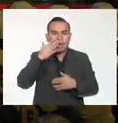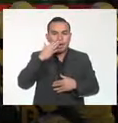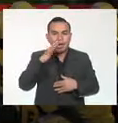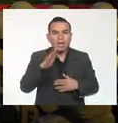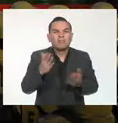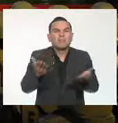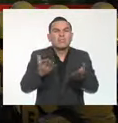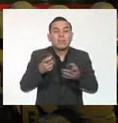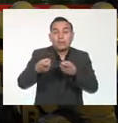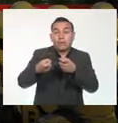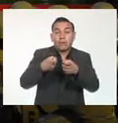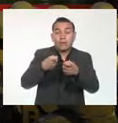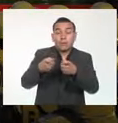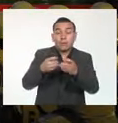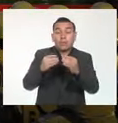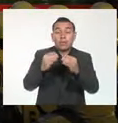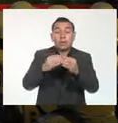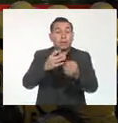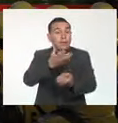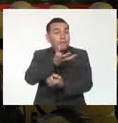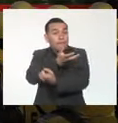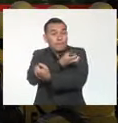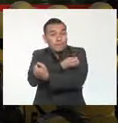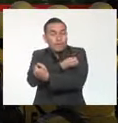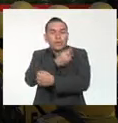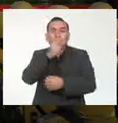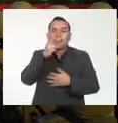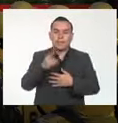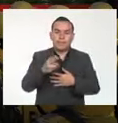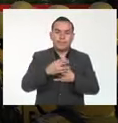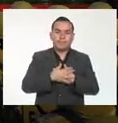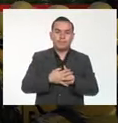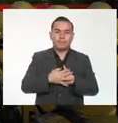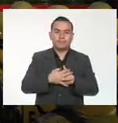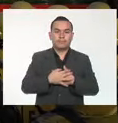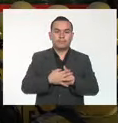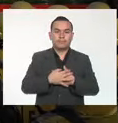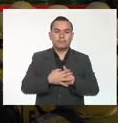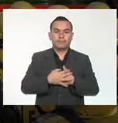pandemia, sino también en la vacunación que tiene que ver con la misma.